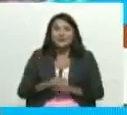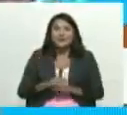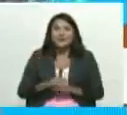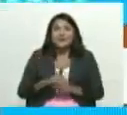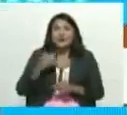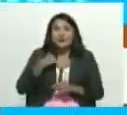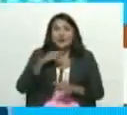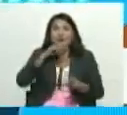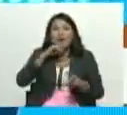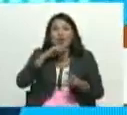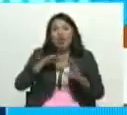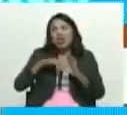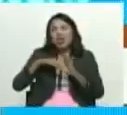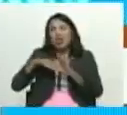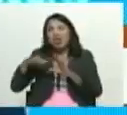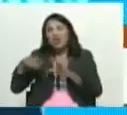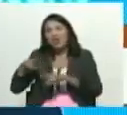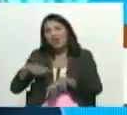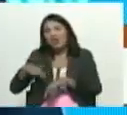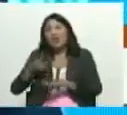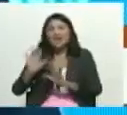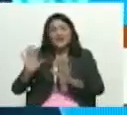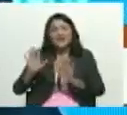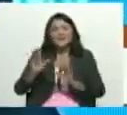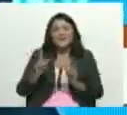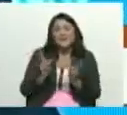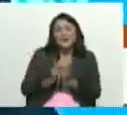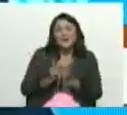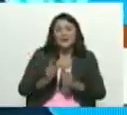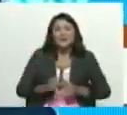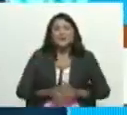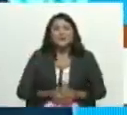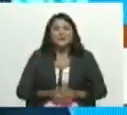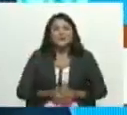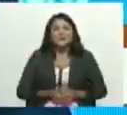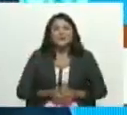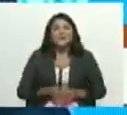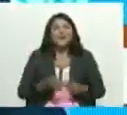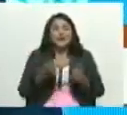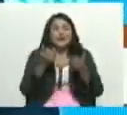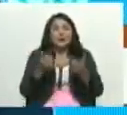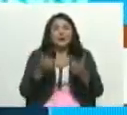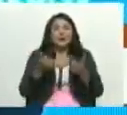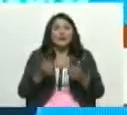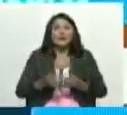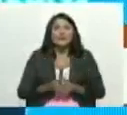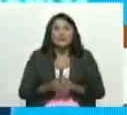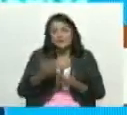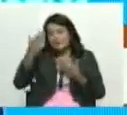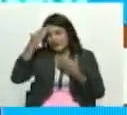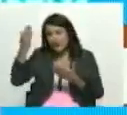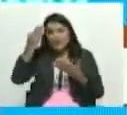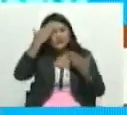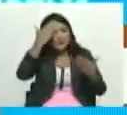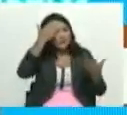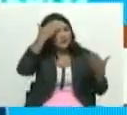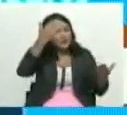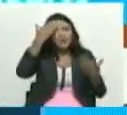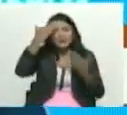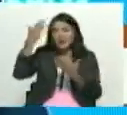encadenar va a ser más fluido nos corresponde a nosotros en esta mesa saludo a todos los compañeros